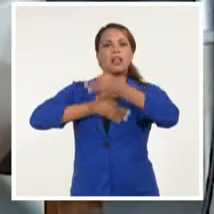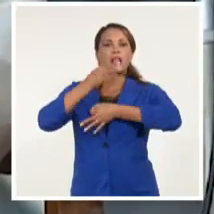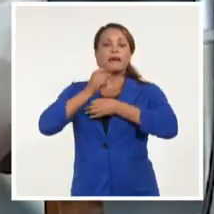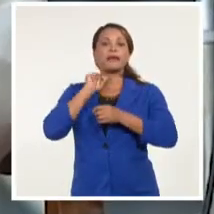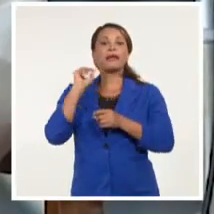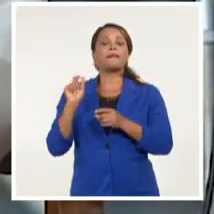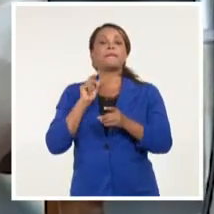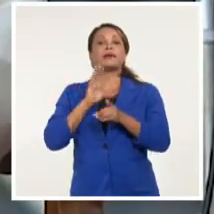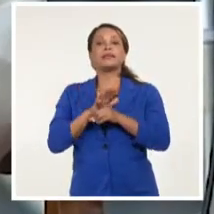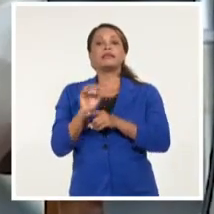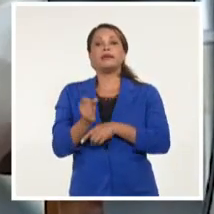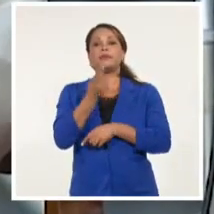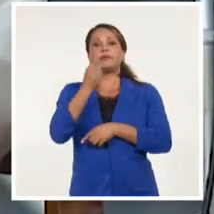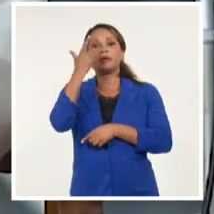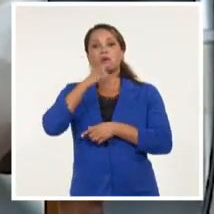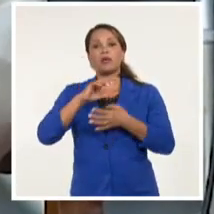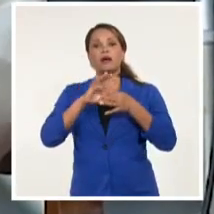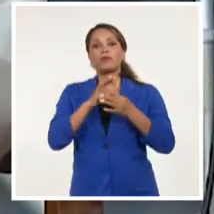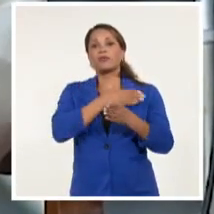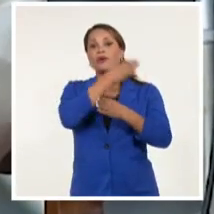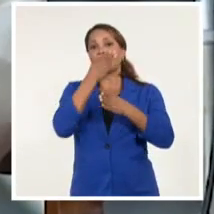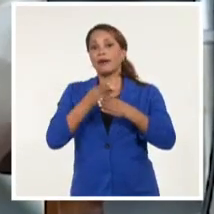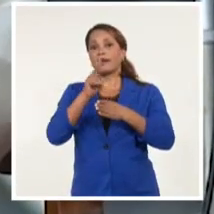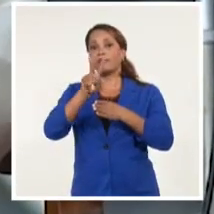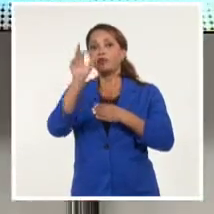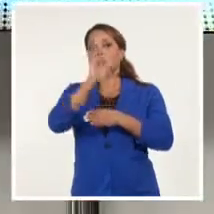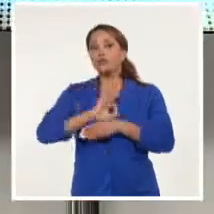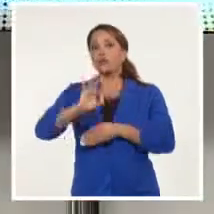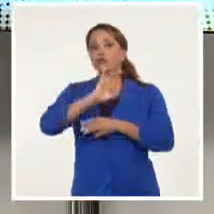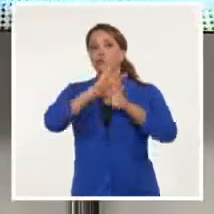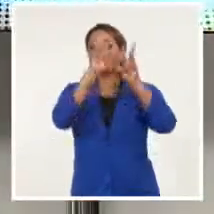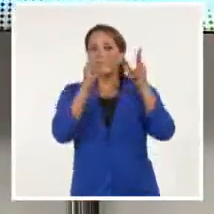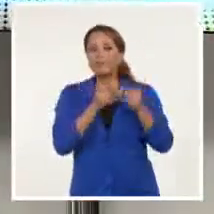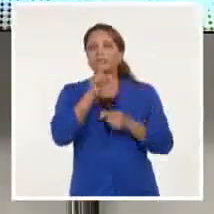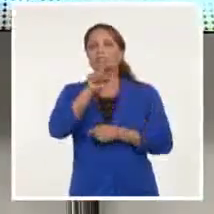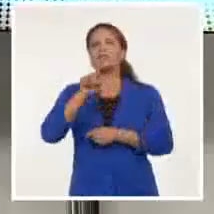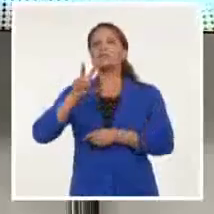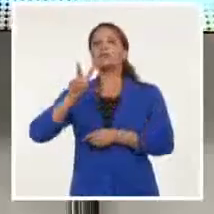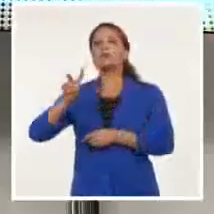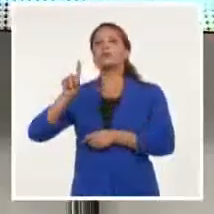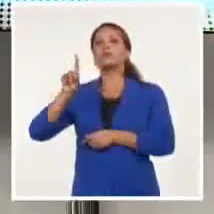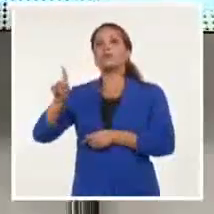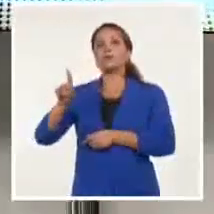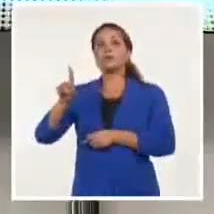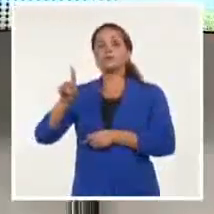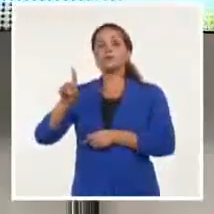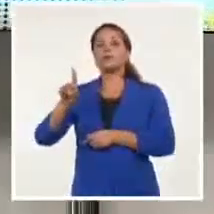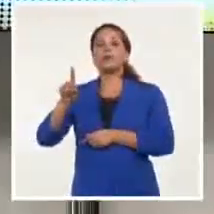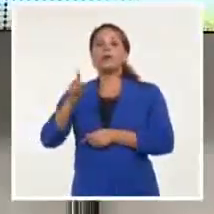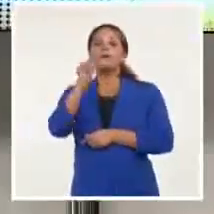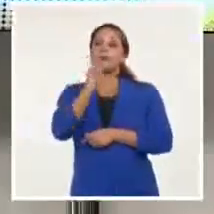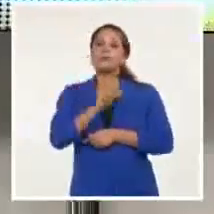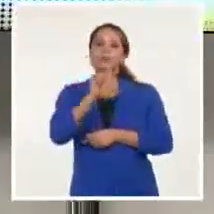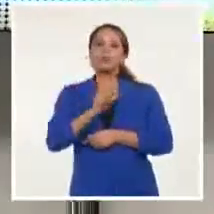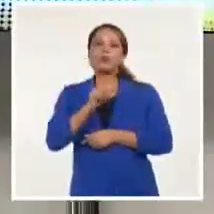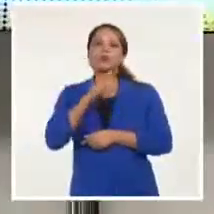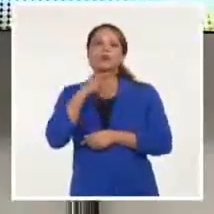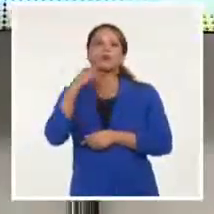1 de agosto al 2 de octubre hubo en total 121 casos entre homicidios,